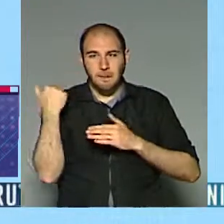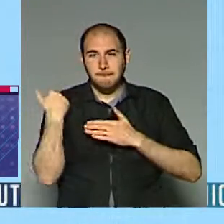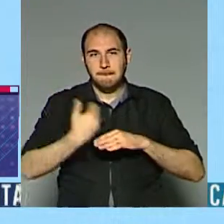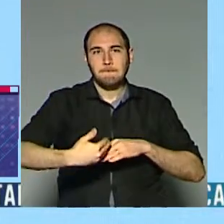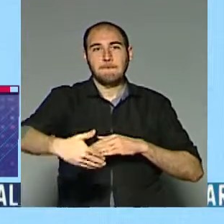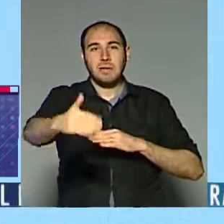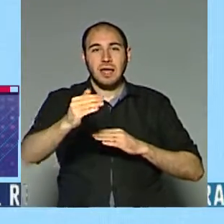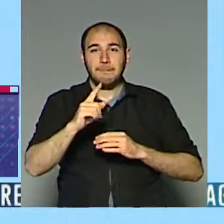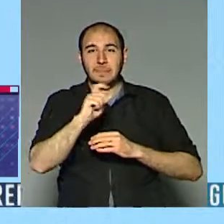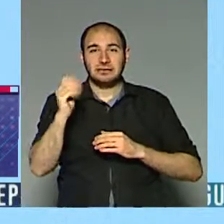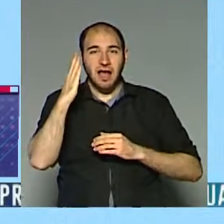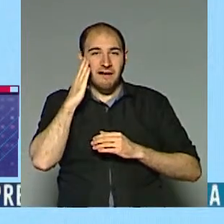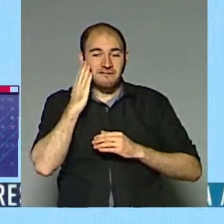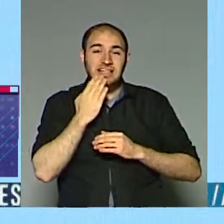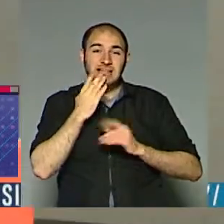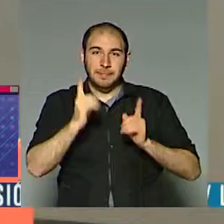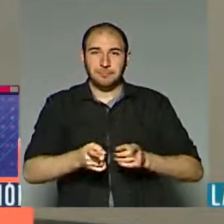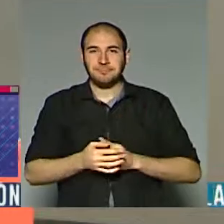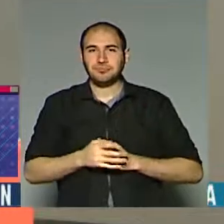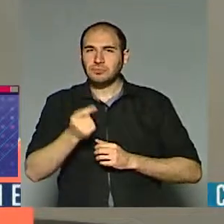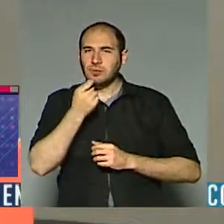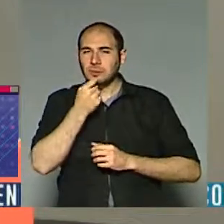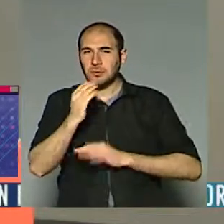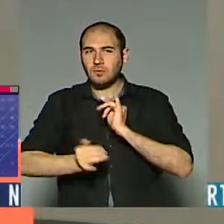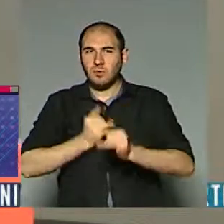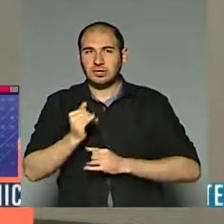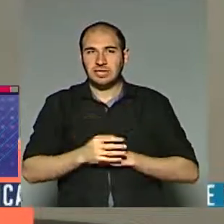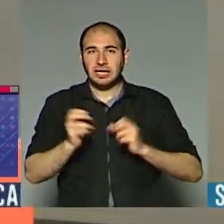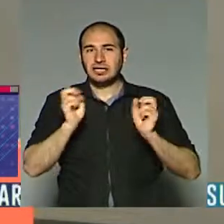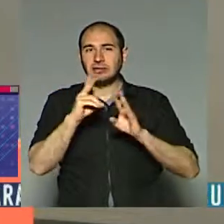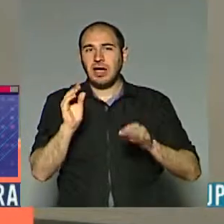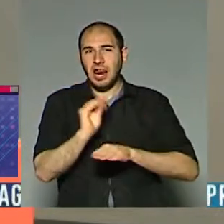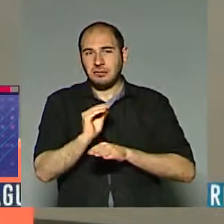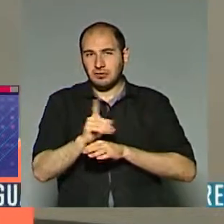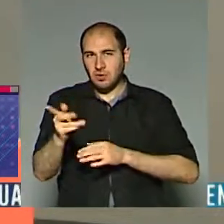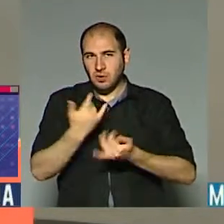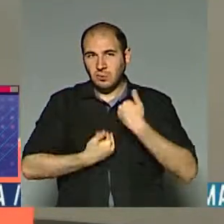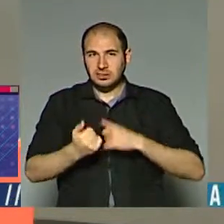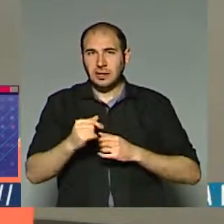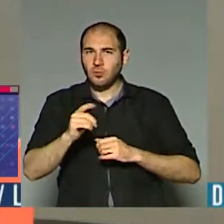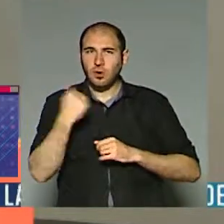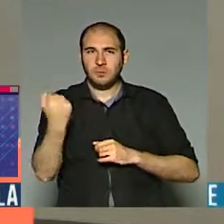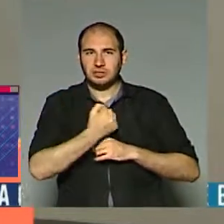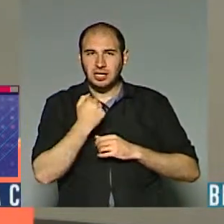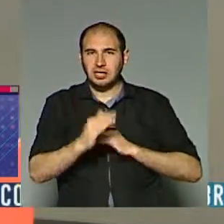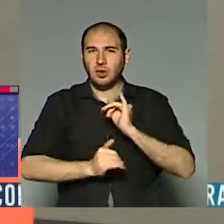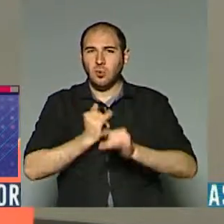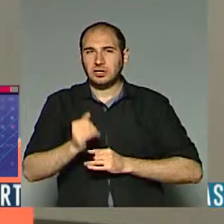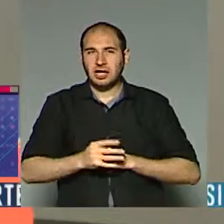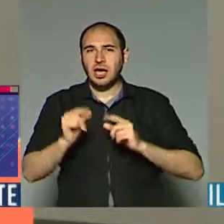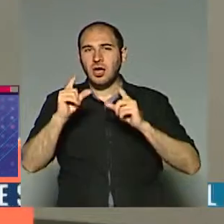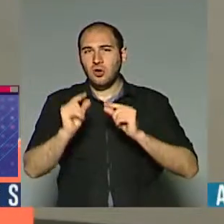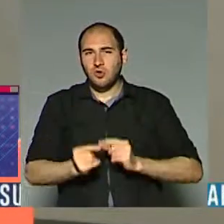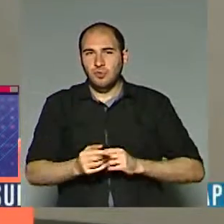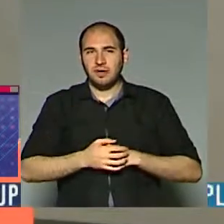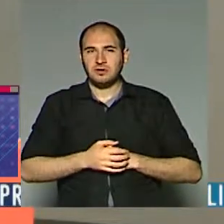muy elevado para el mes de abril también. Bueno, si tenemos que hablar, por ejemplo, del rubro alimentos, vos decías que también es determinante a la hora de hablar de los